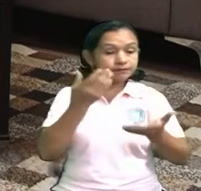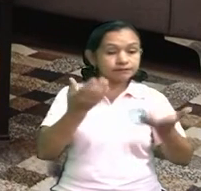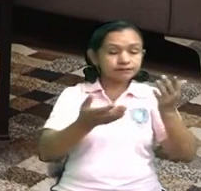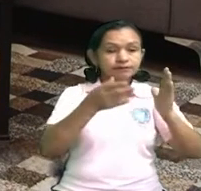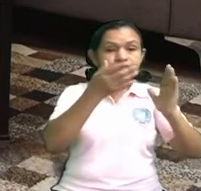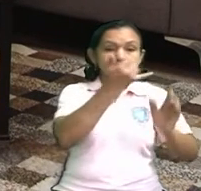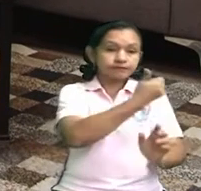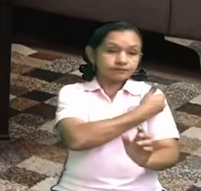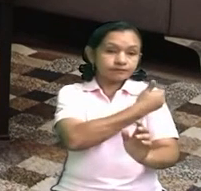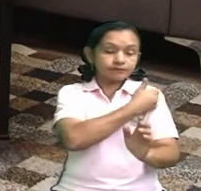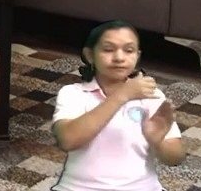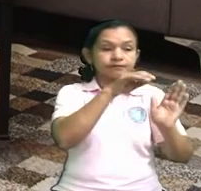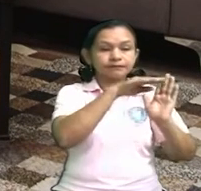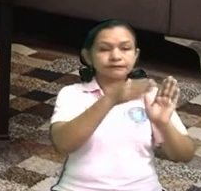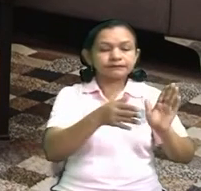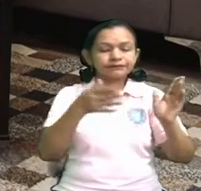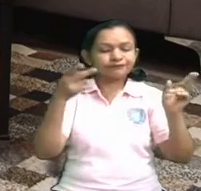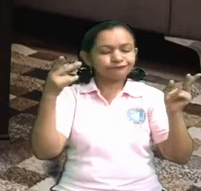hospitalaria.